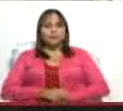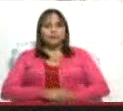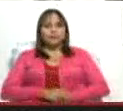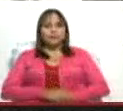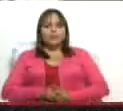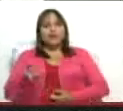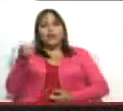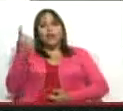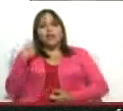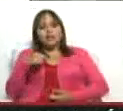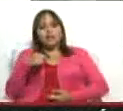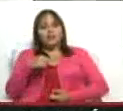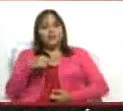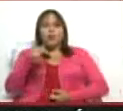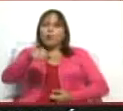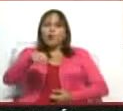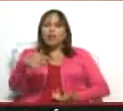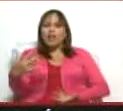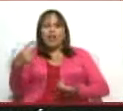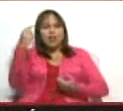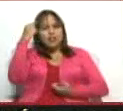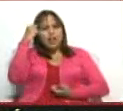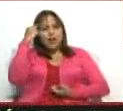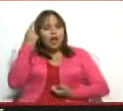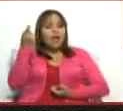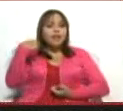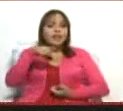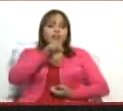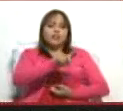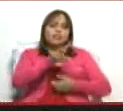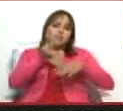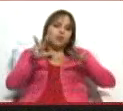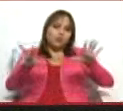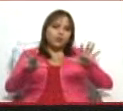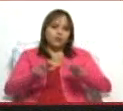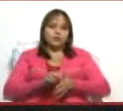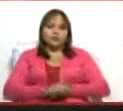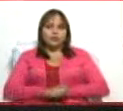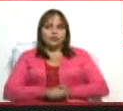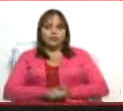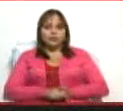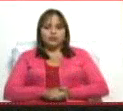Ayer 22, ¿hoy es qué? Ayer 18, por cierto.